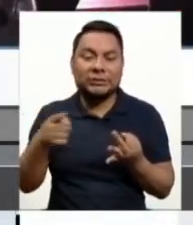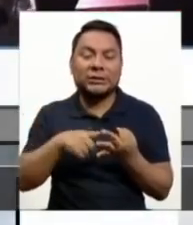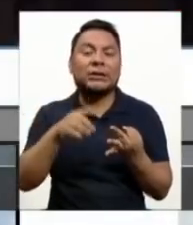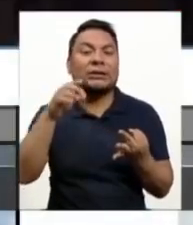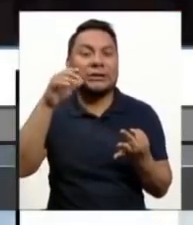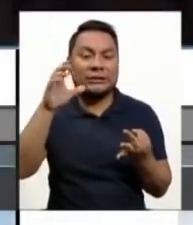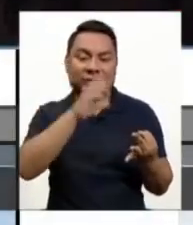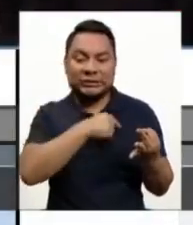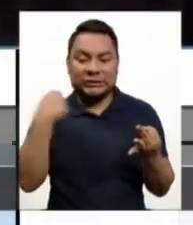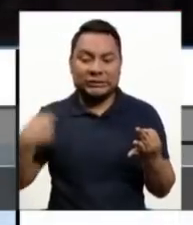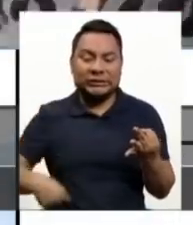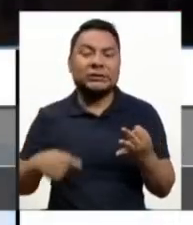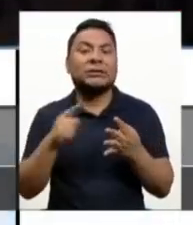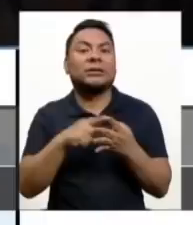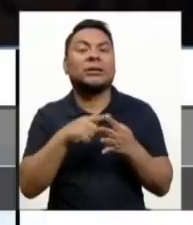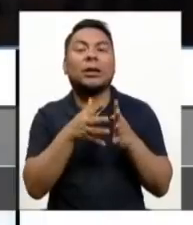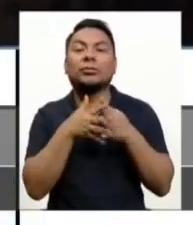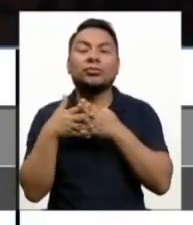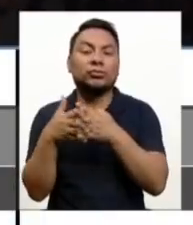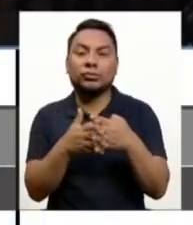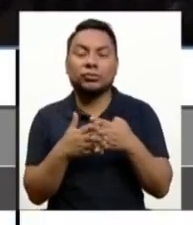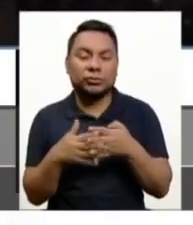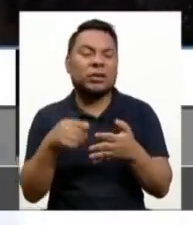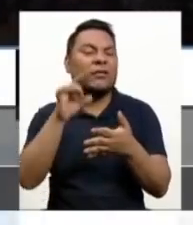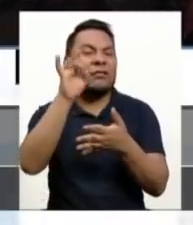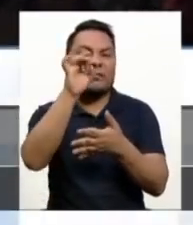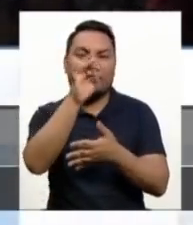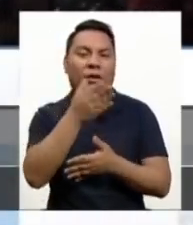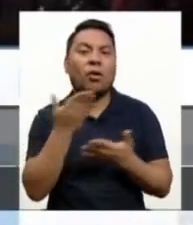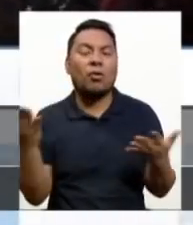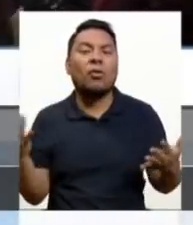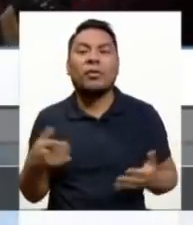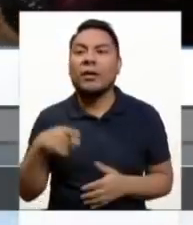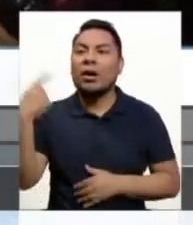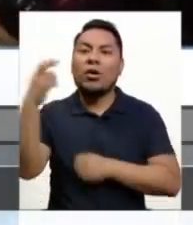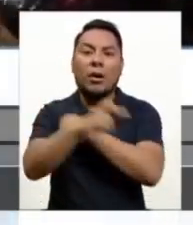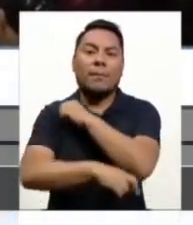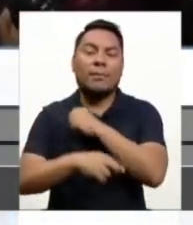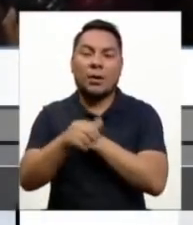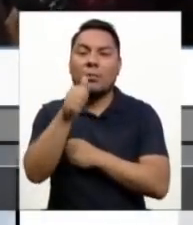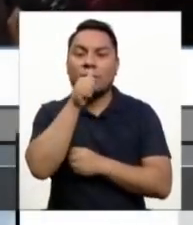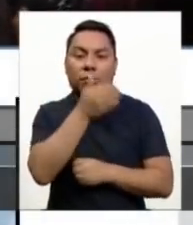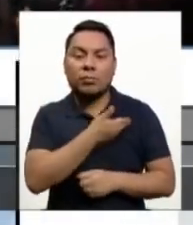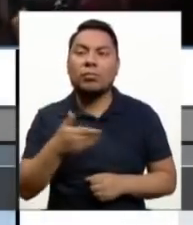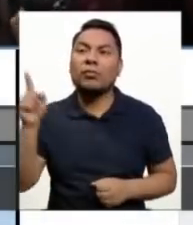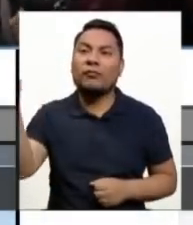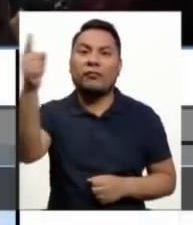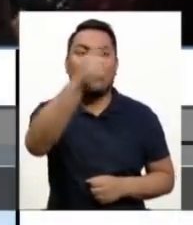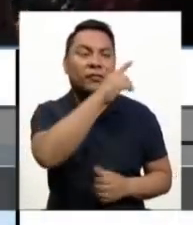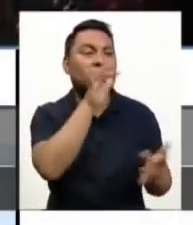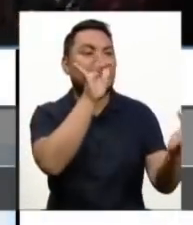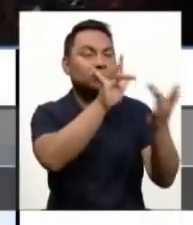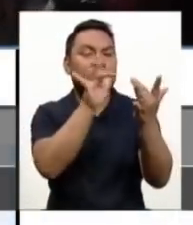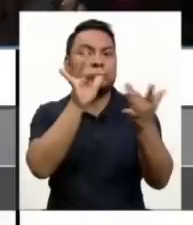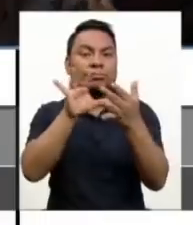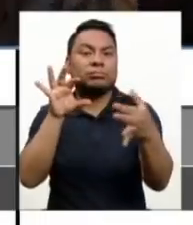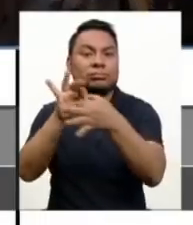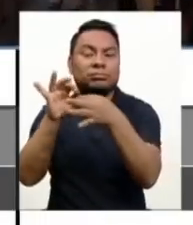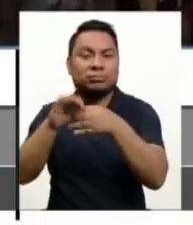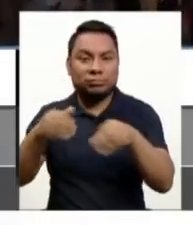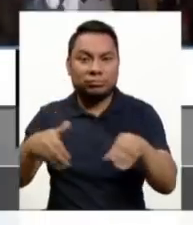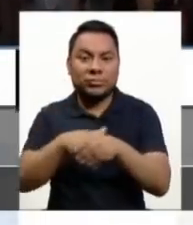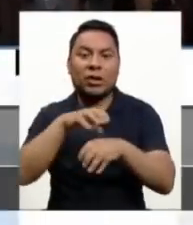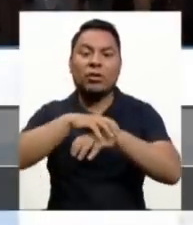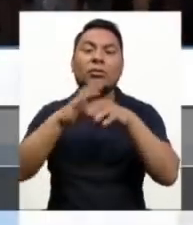China, CNN de Estados Unidos, entre otras televisoras públicas y privadas de diferentes latitudes del